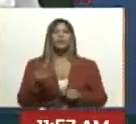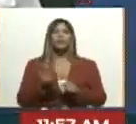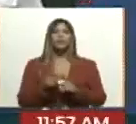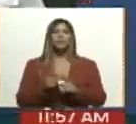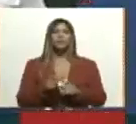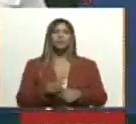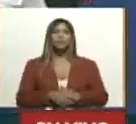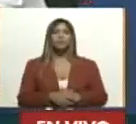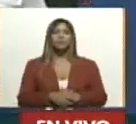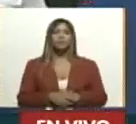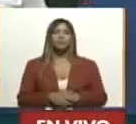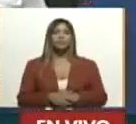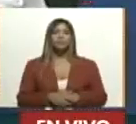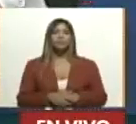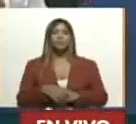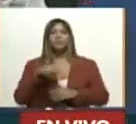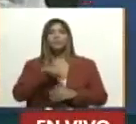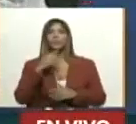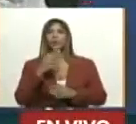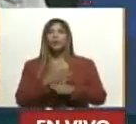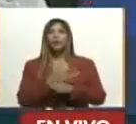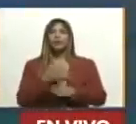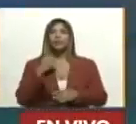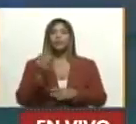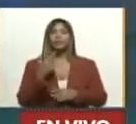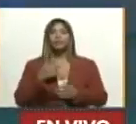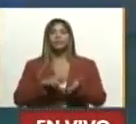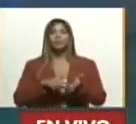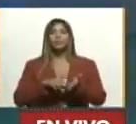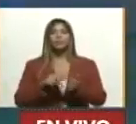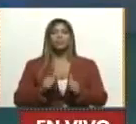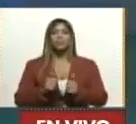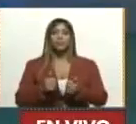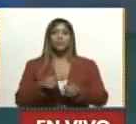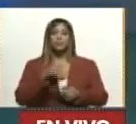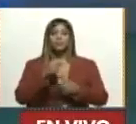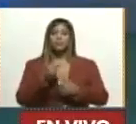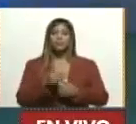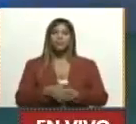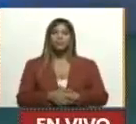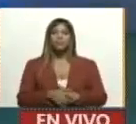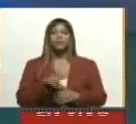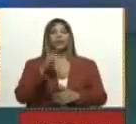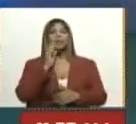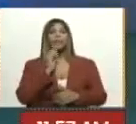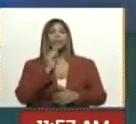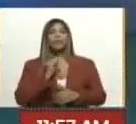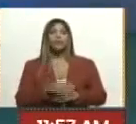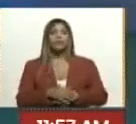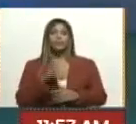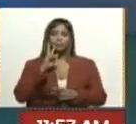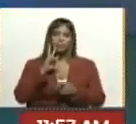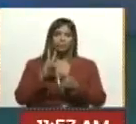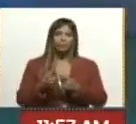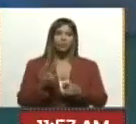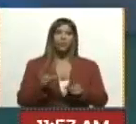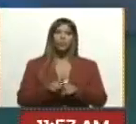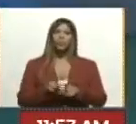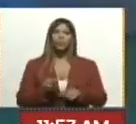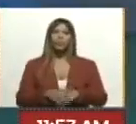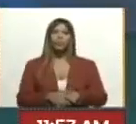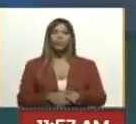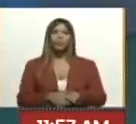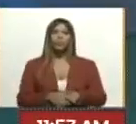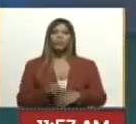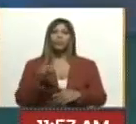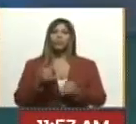que usted acaba de mencionar, porque por eso yo insistía desde el principio de la entrevista, desde su experiencia, ¿no?, la mirada, porque no es lo mismo hablar